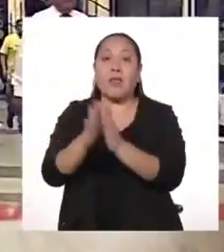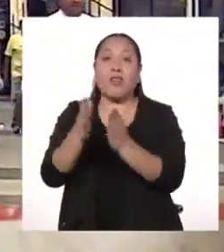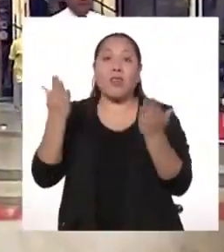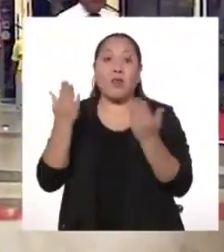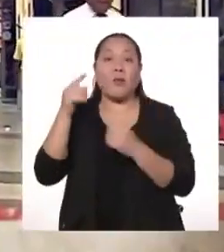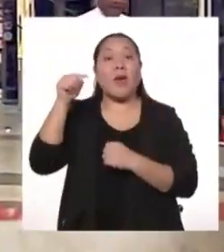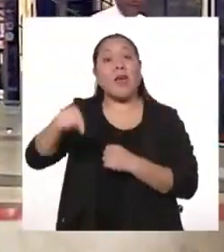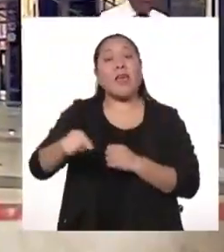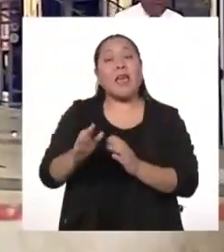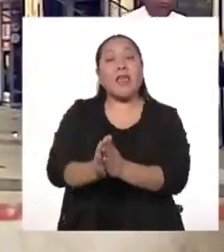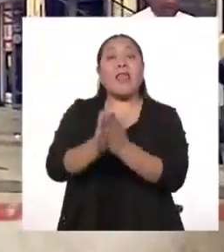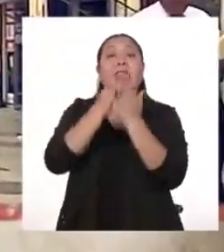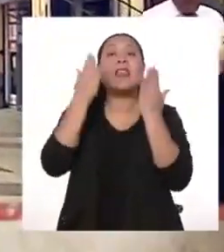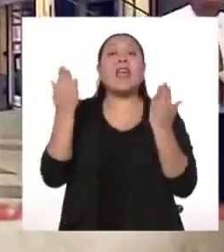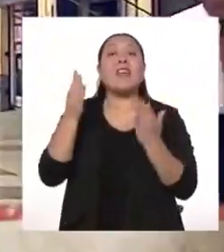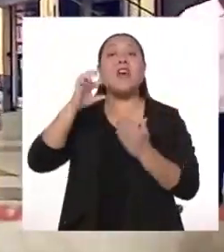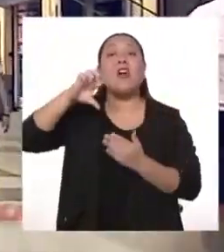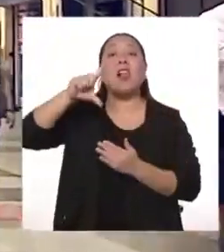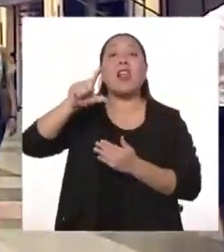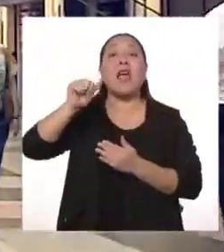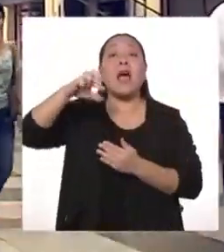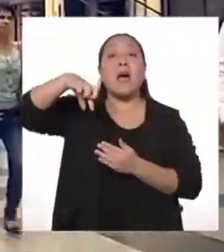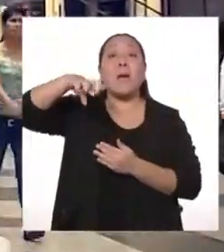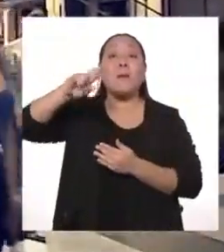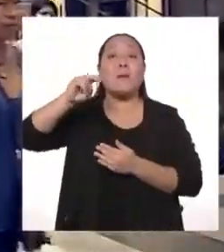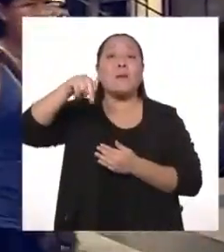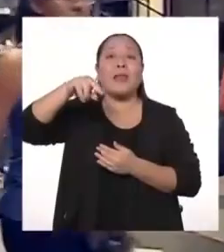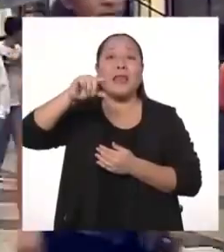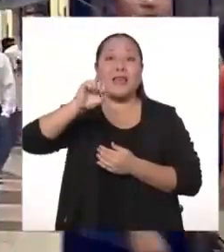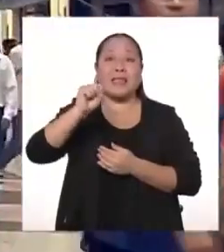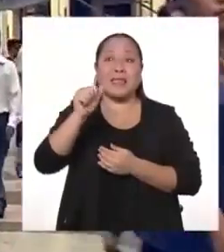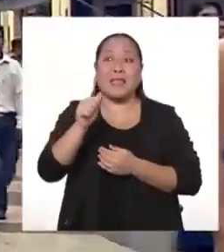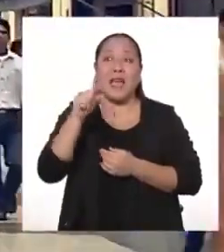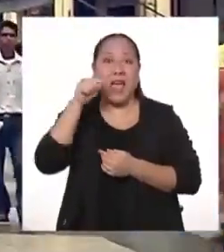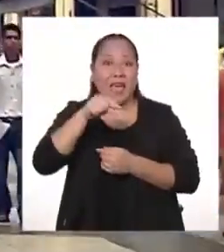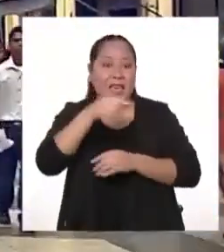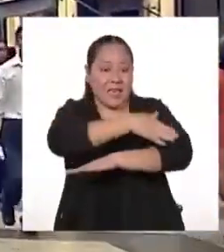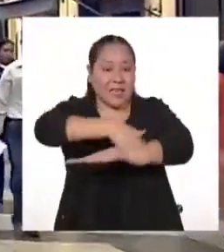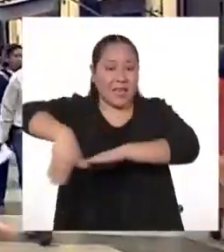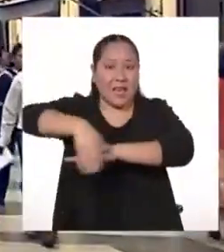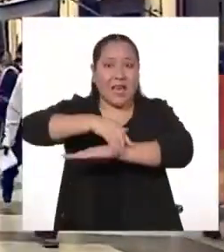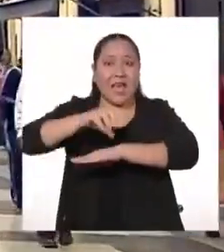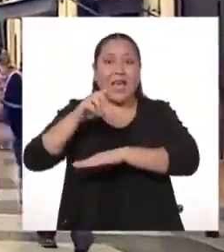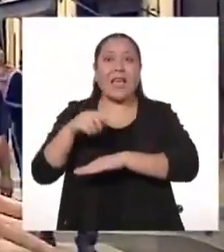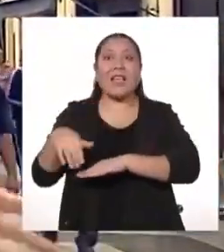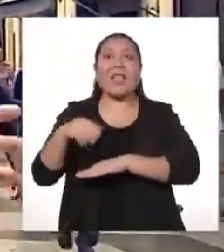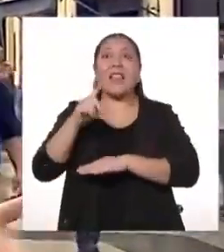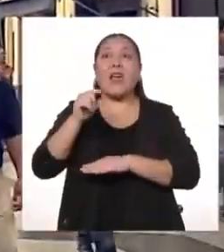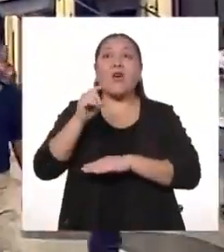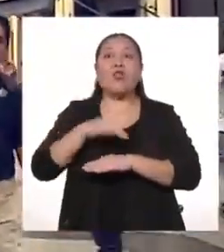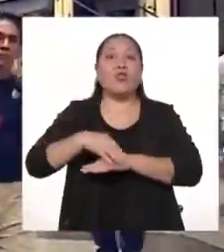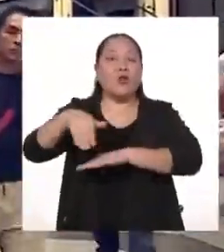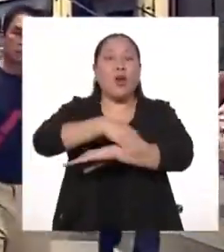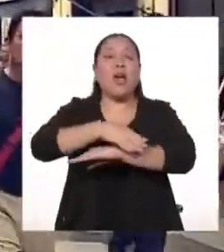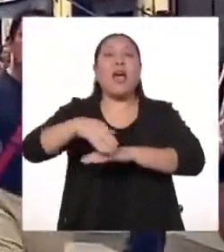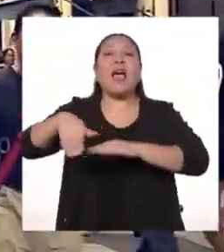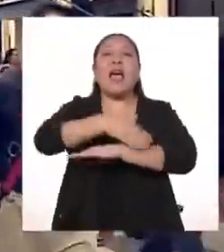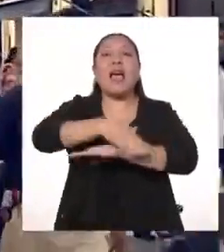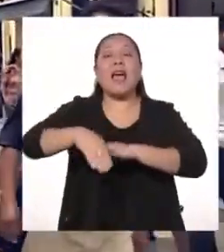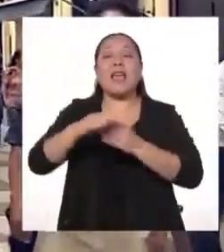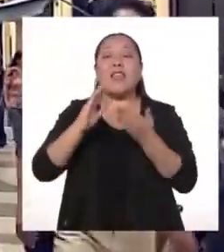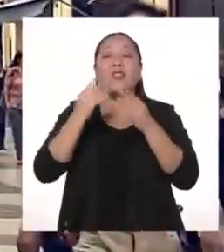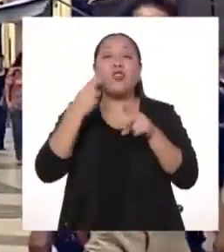publicar en el diario La Prensa, cuyas oficinas quedaban justamente aquí, en la cuadra 6 del Jirón de la Unión, antes calle Baquíjano.